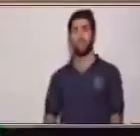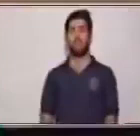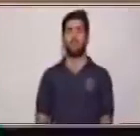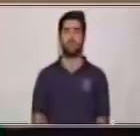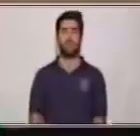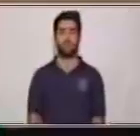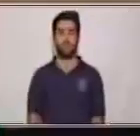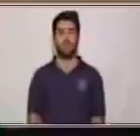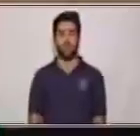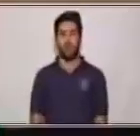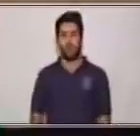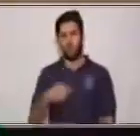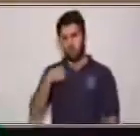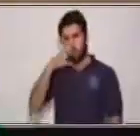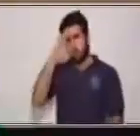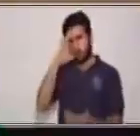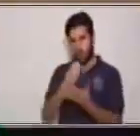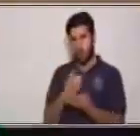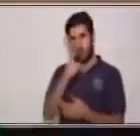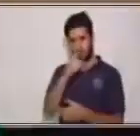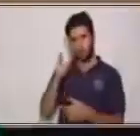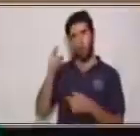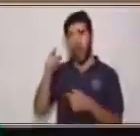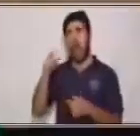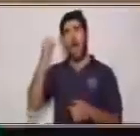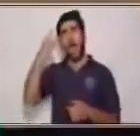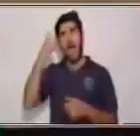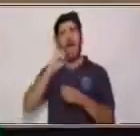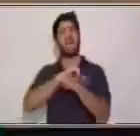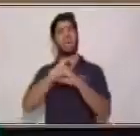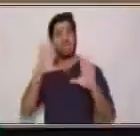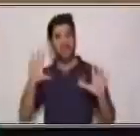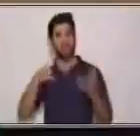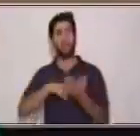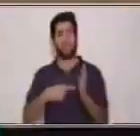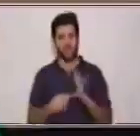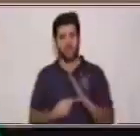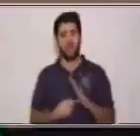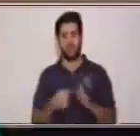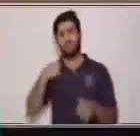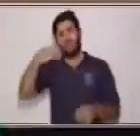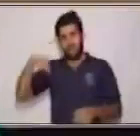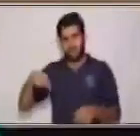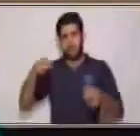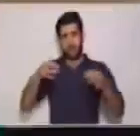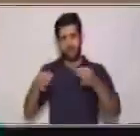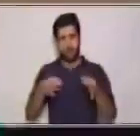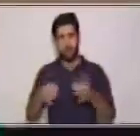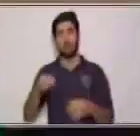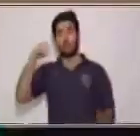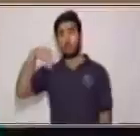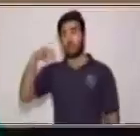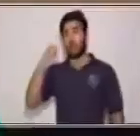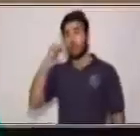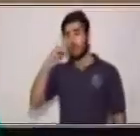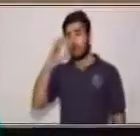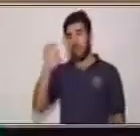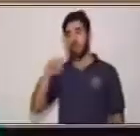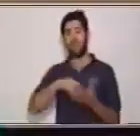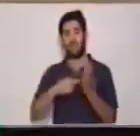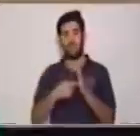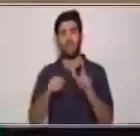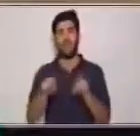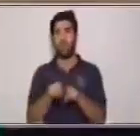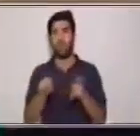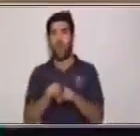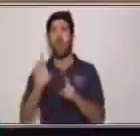Yo creo que tú podrías armar tu concepto con todo lo que hemos visto. Un mito es un conjunto de historias y leyendas de